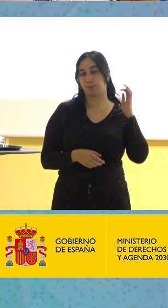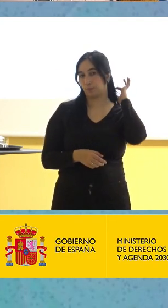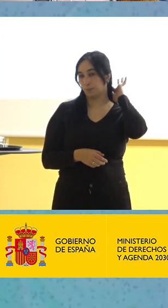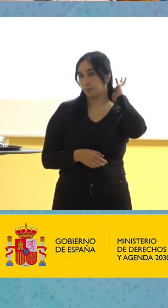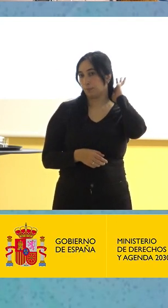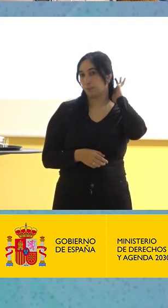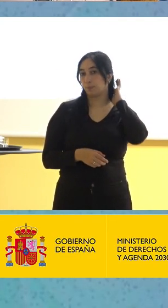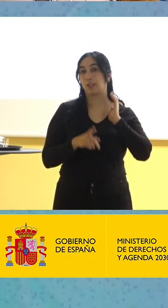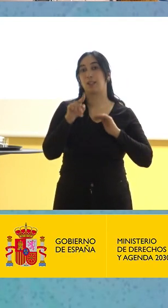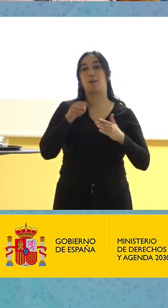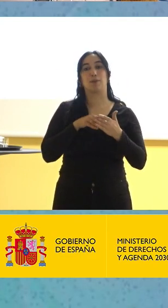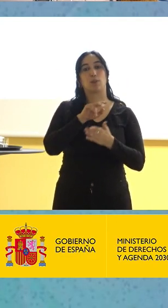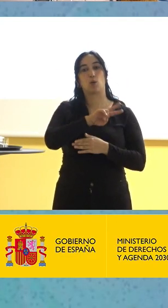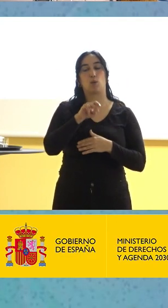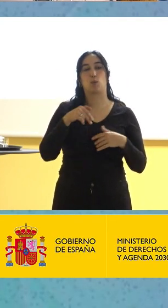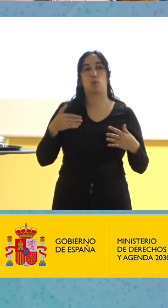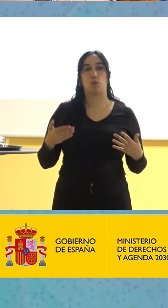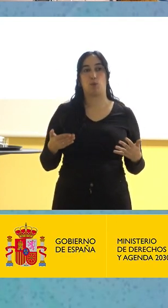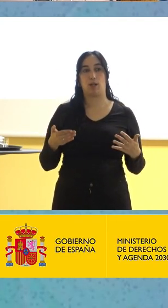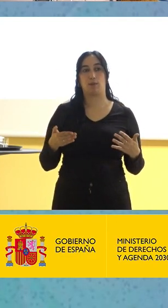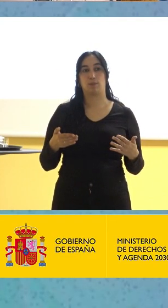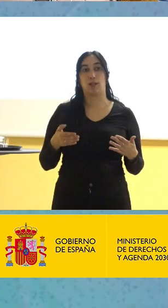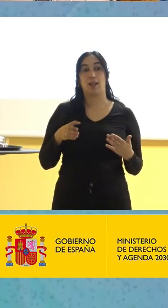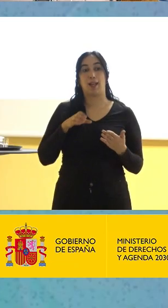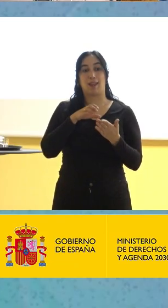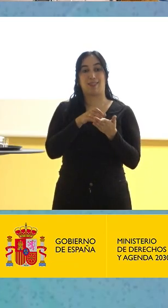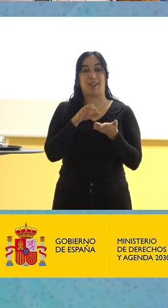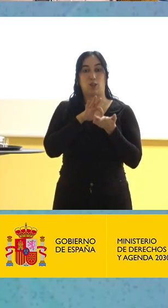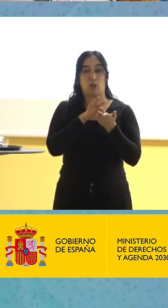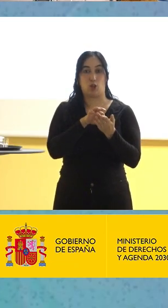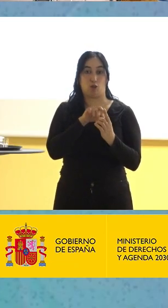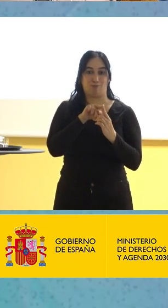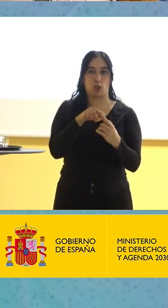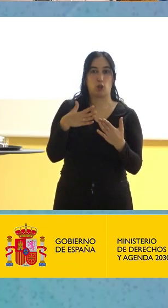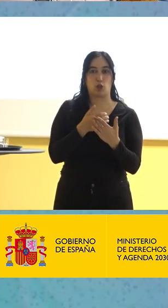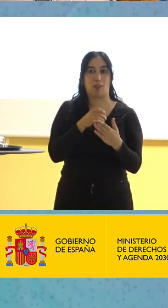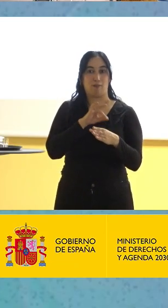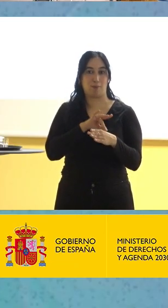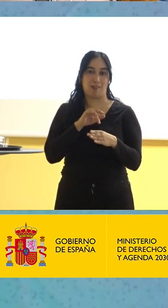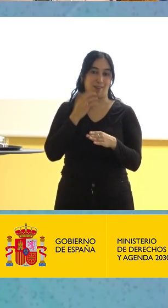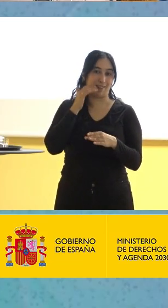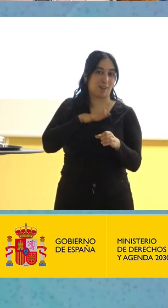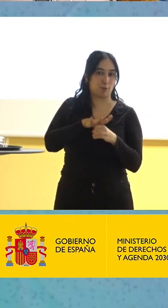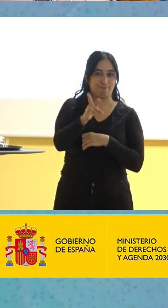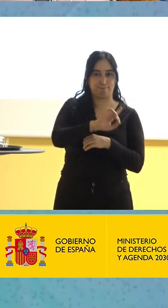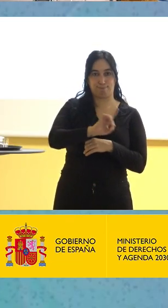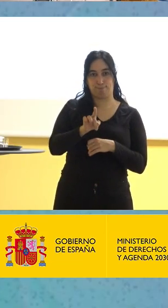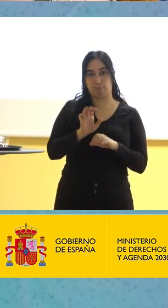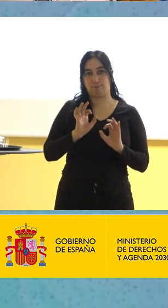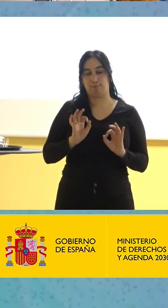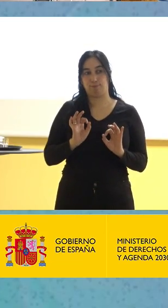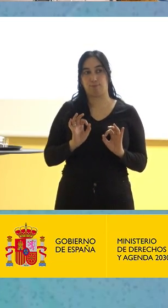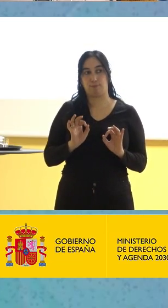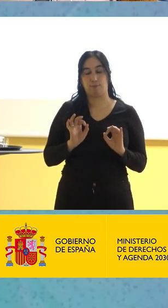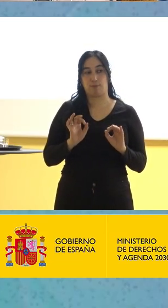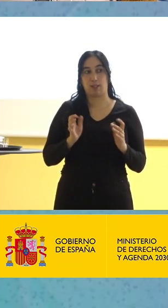Otro obstáculo, además, es que no todos los CESUR cubren todas las enfermedades raras, o por lo menos las familias de enfermedades